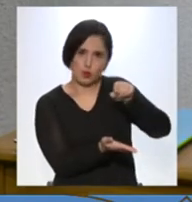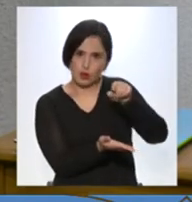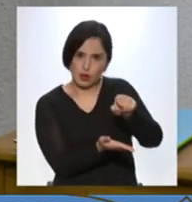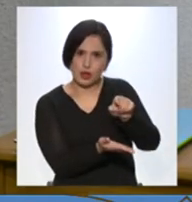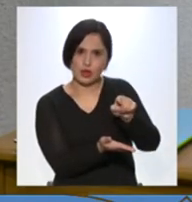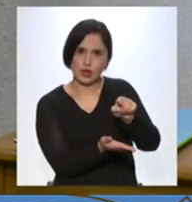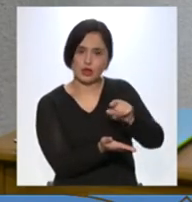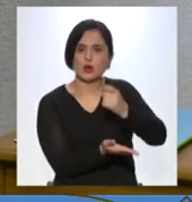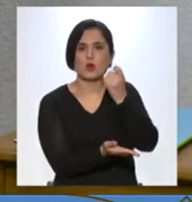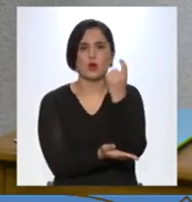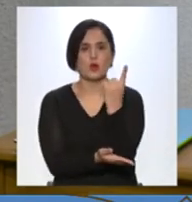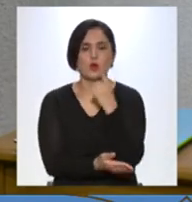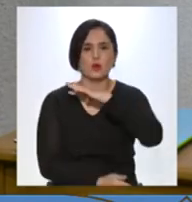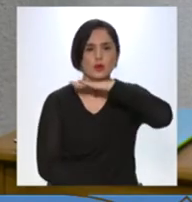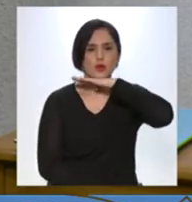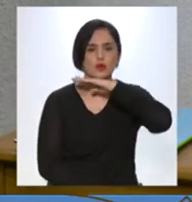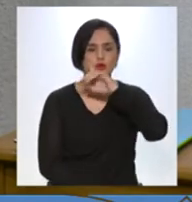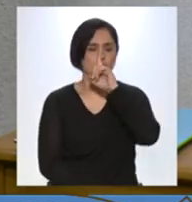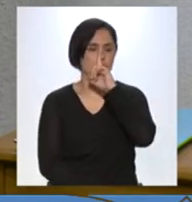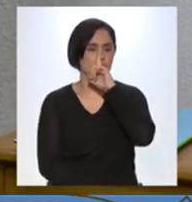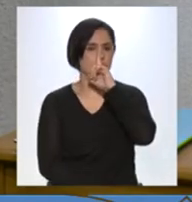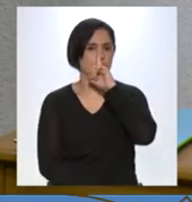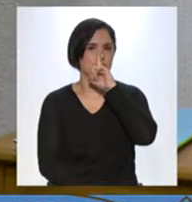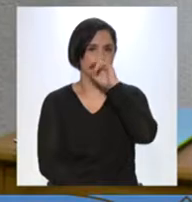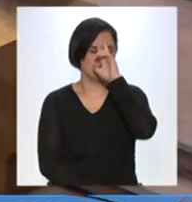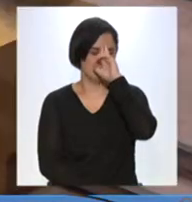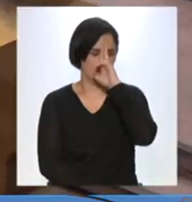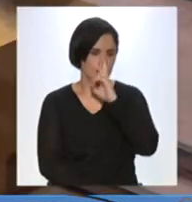colegas, un minuto de silencio.